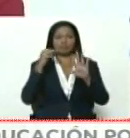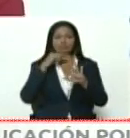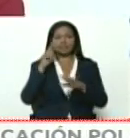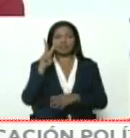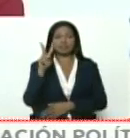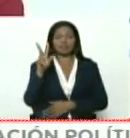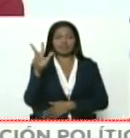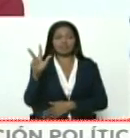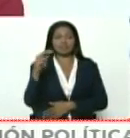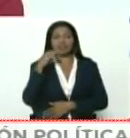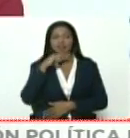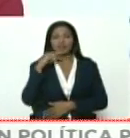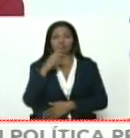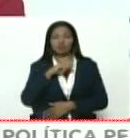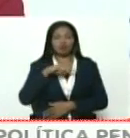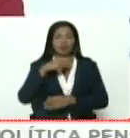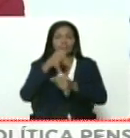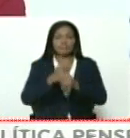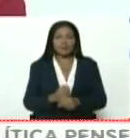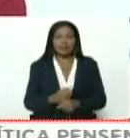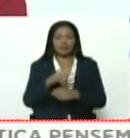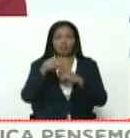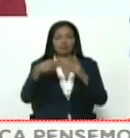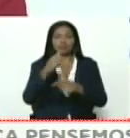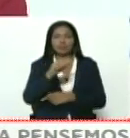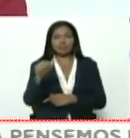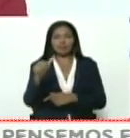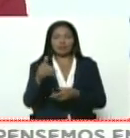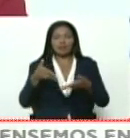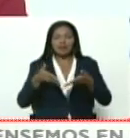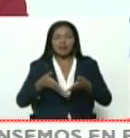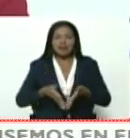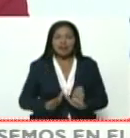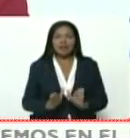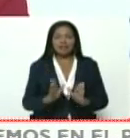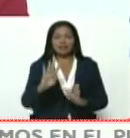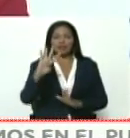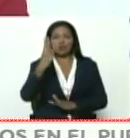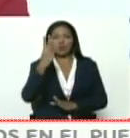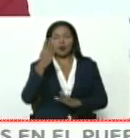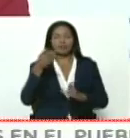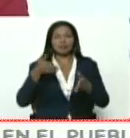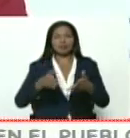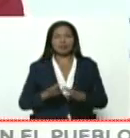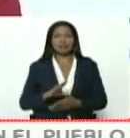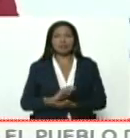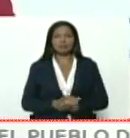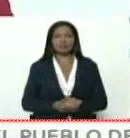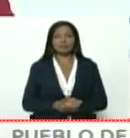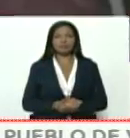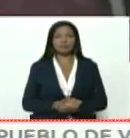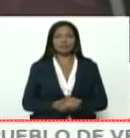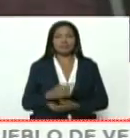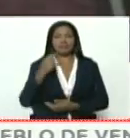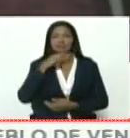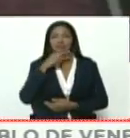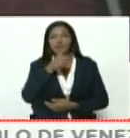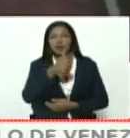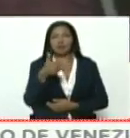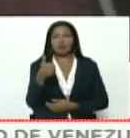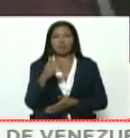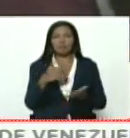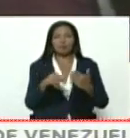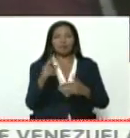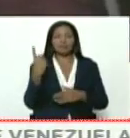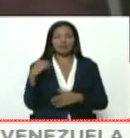nietos, y estamos esperando en las próximas semanas que nos nazca el cuarto nieto. Serían entre nietas y nietos. Ya vamos